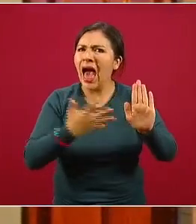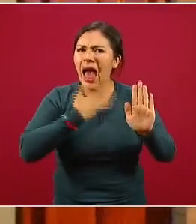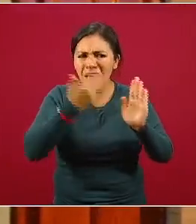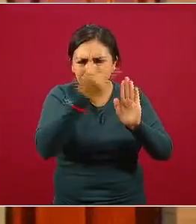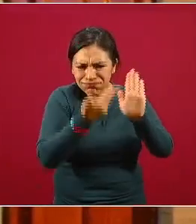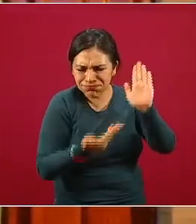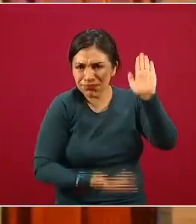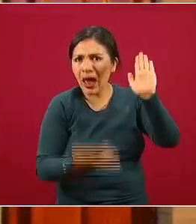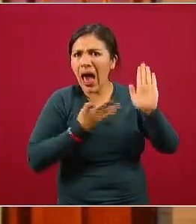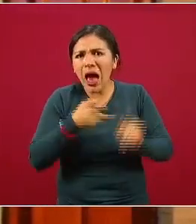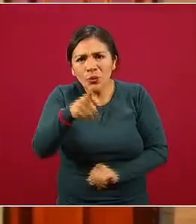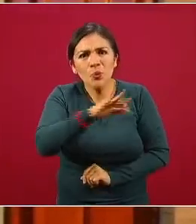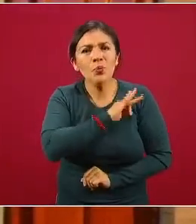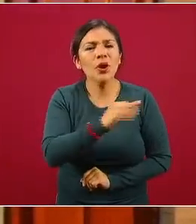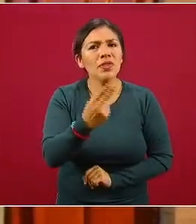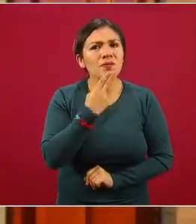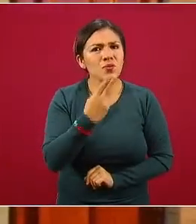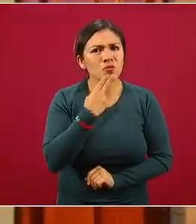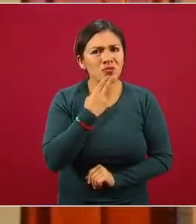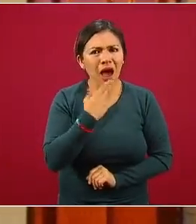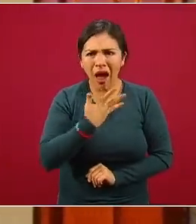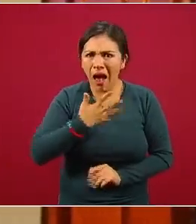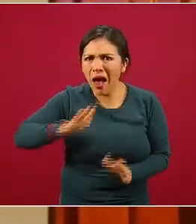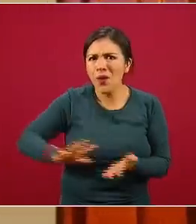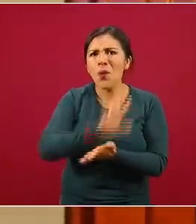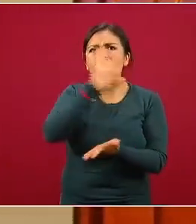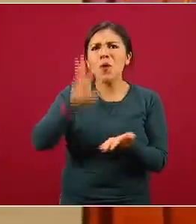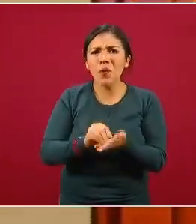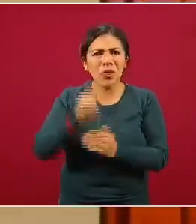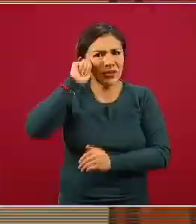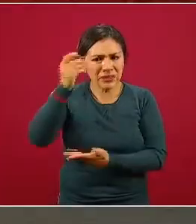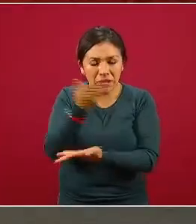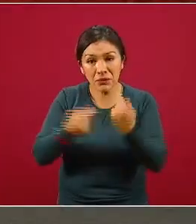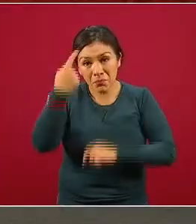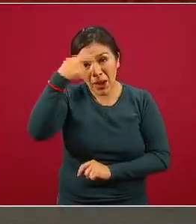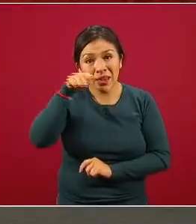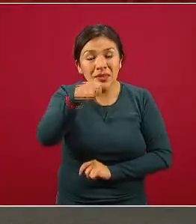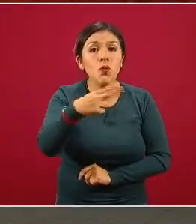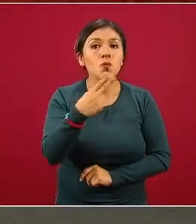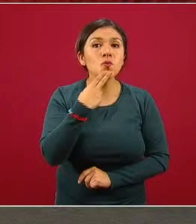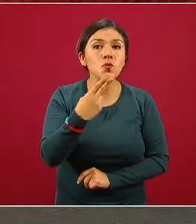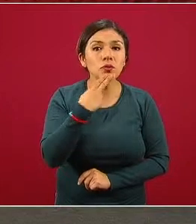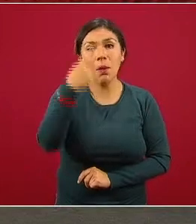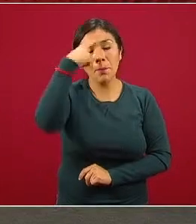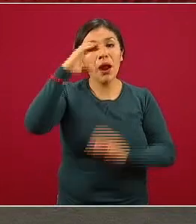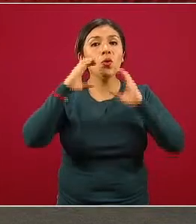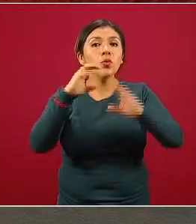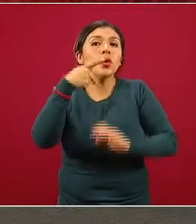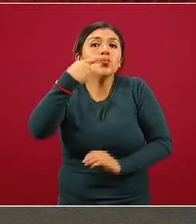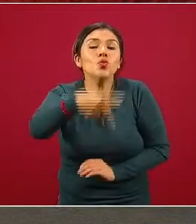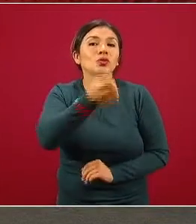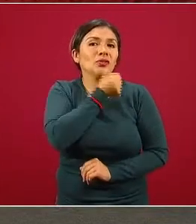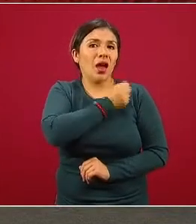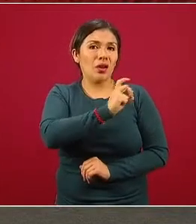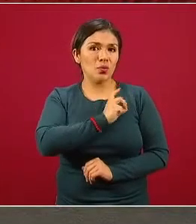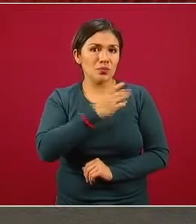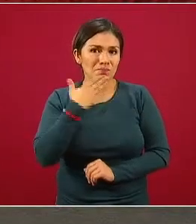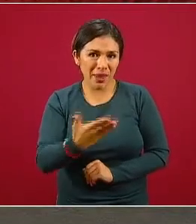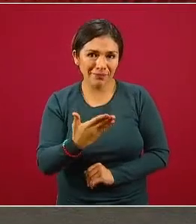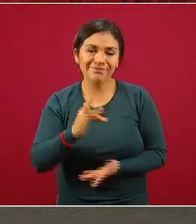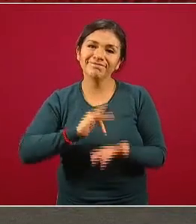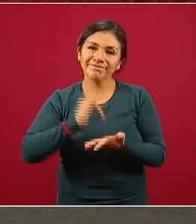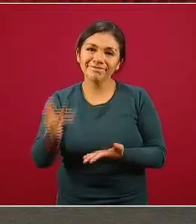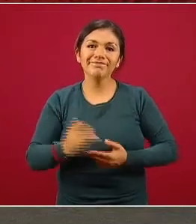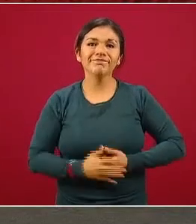todas estas herramientas, todos estos servicios a su disposición para cuidar de su salud mental. Muchas